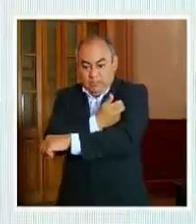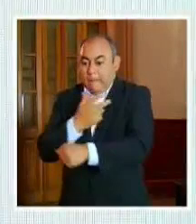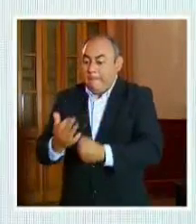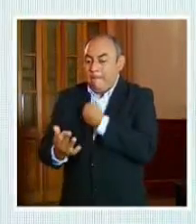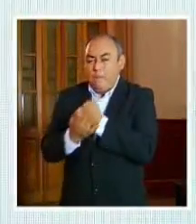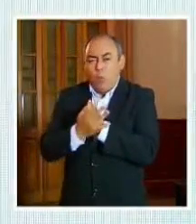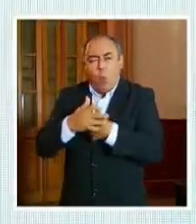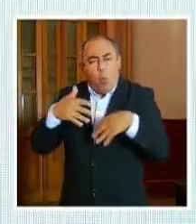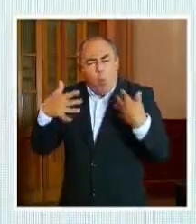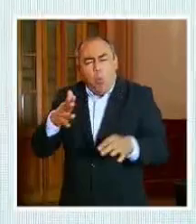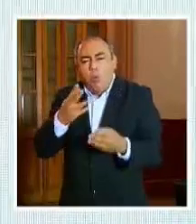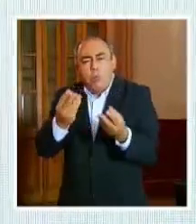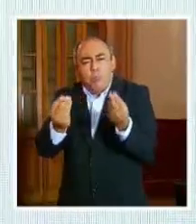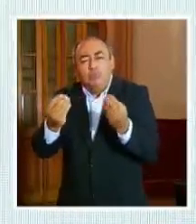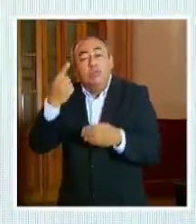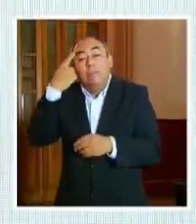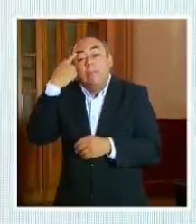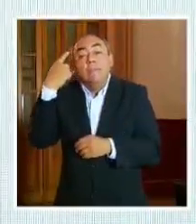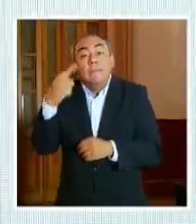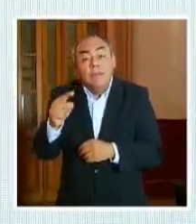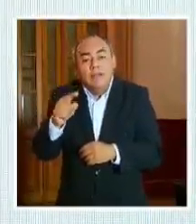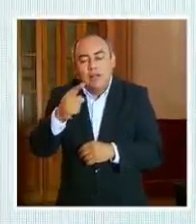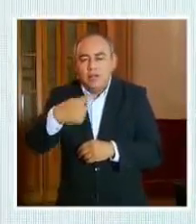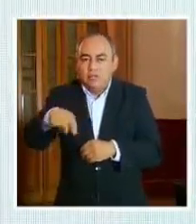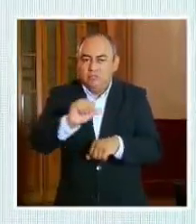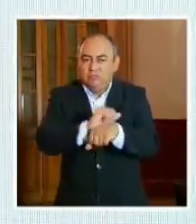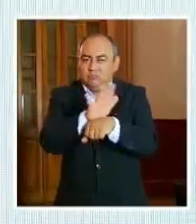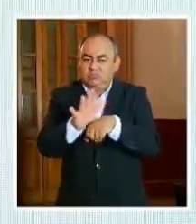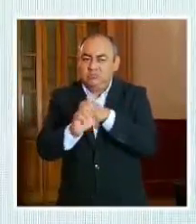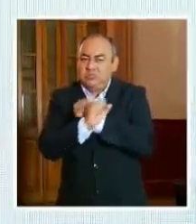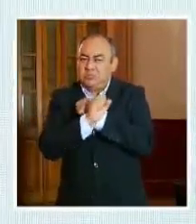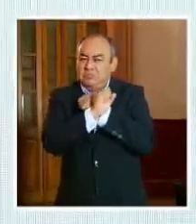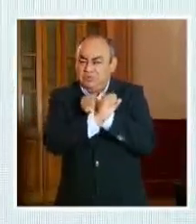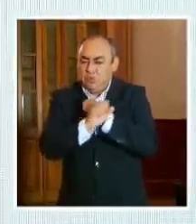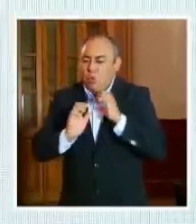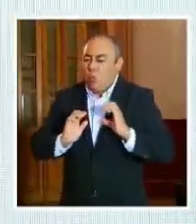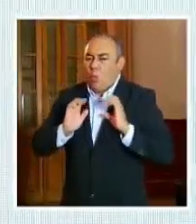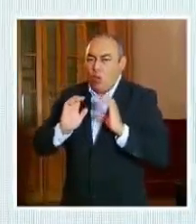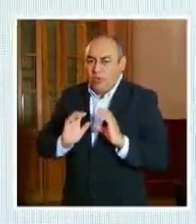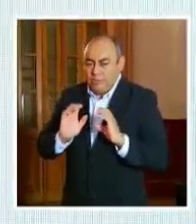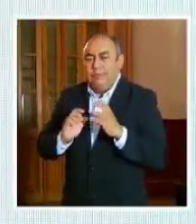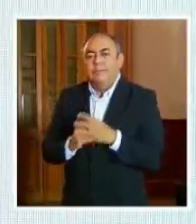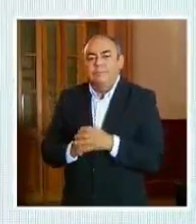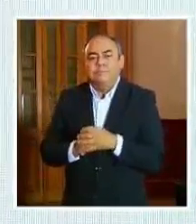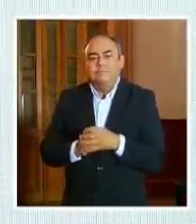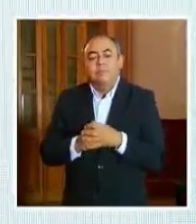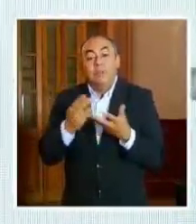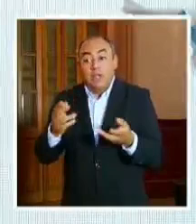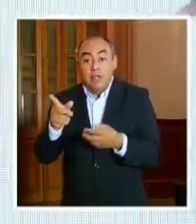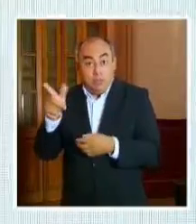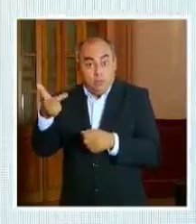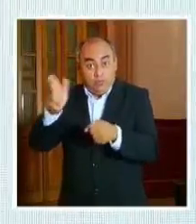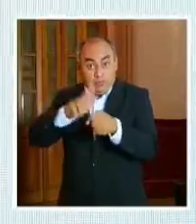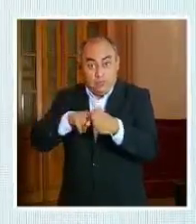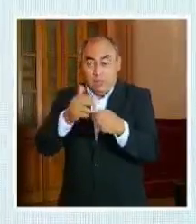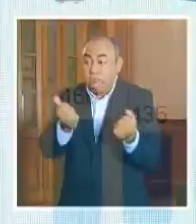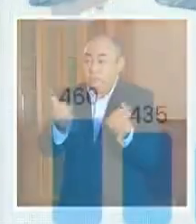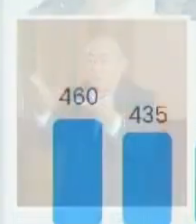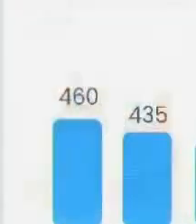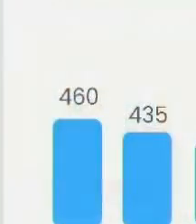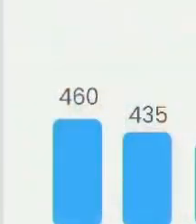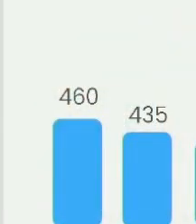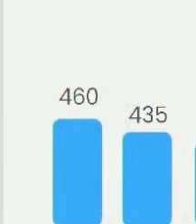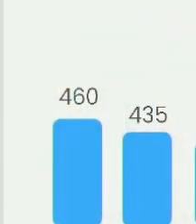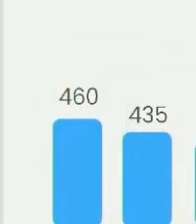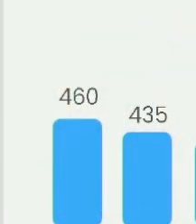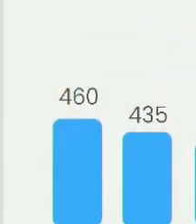importante herramienta para cuidarnos y para protegernos. En relación a las hospitalizaciones,